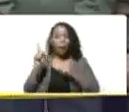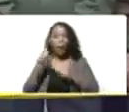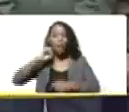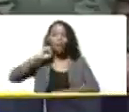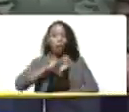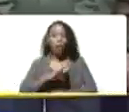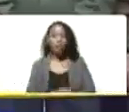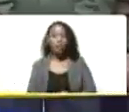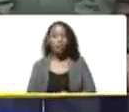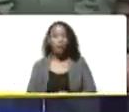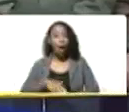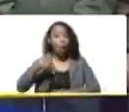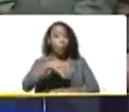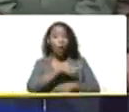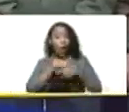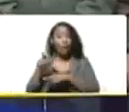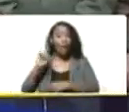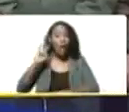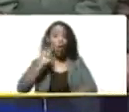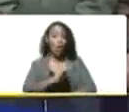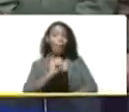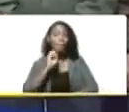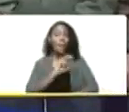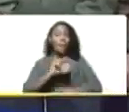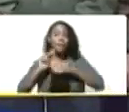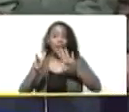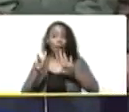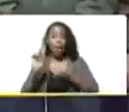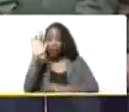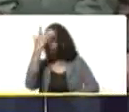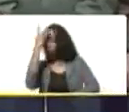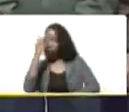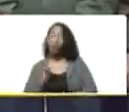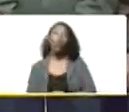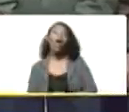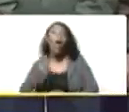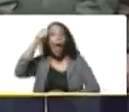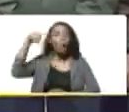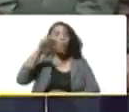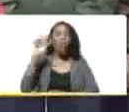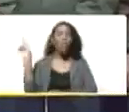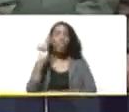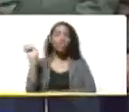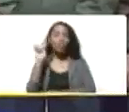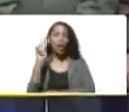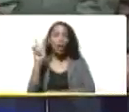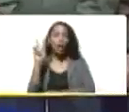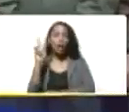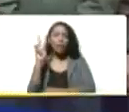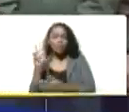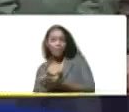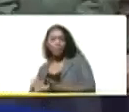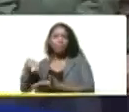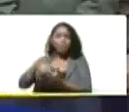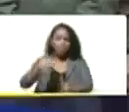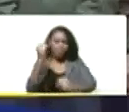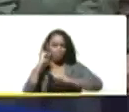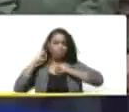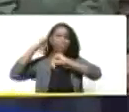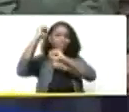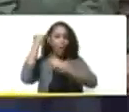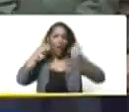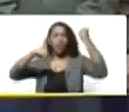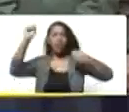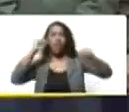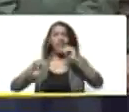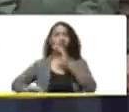historia cuando aquel lunes 27 de febrero el pueblo de Venezuela se alzó en rebelión contra el